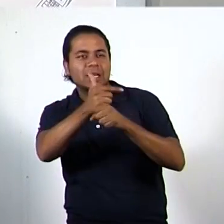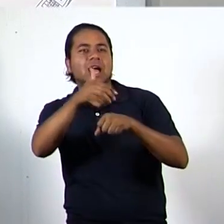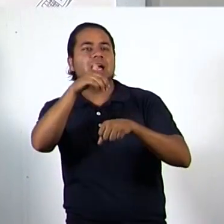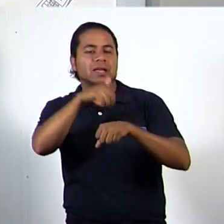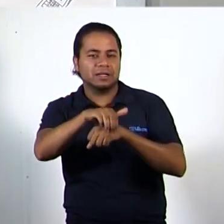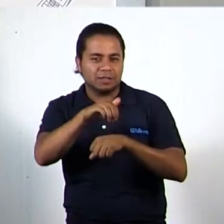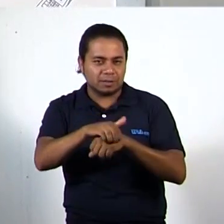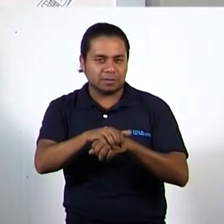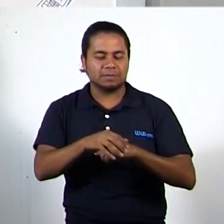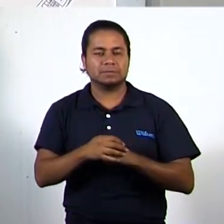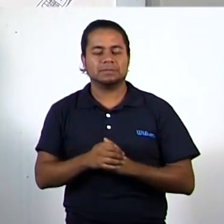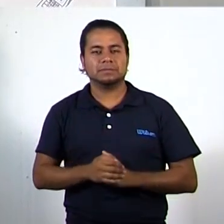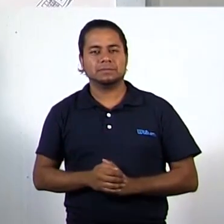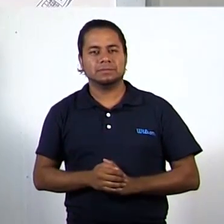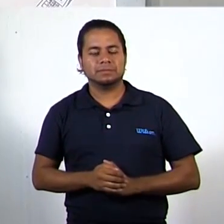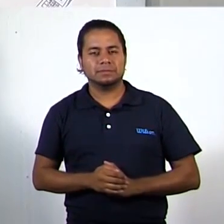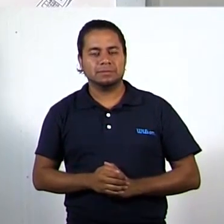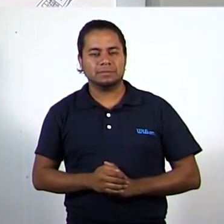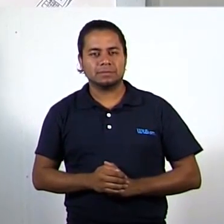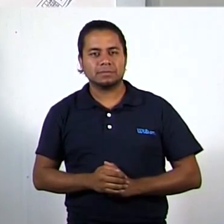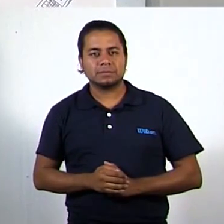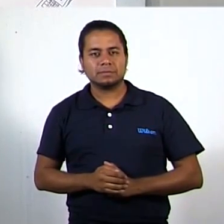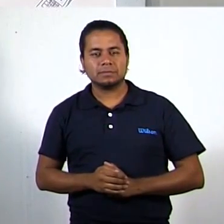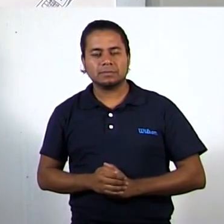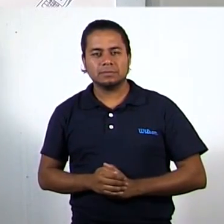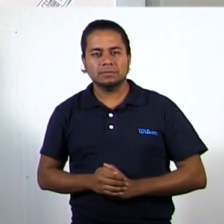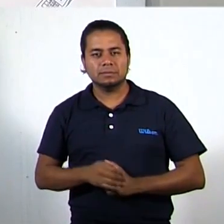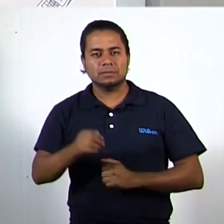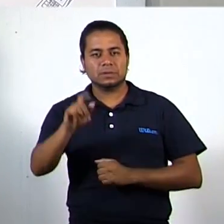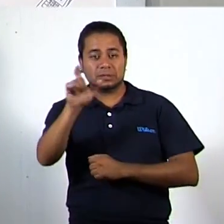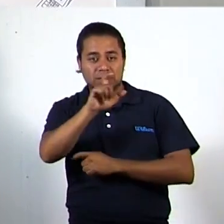donde utilizamos los números y muy frecuentemente es